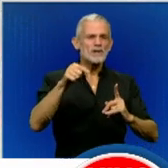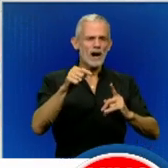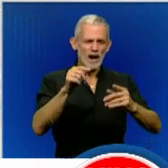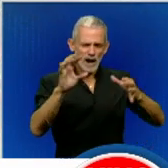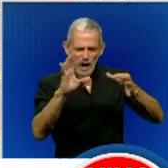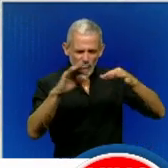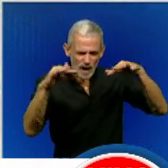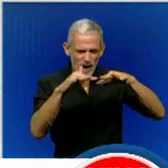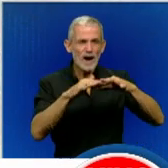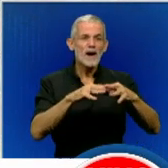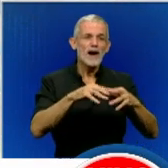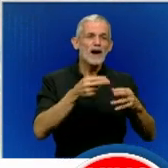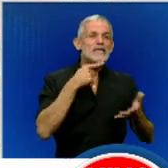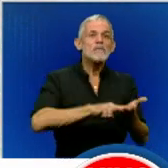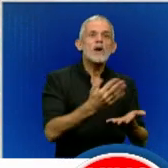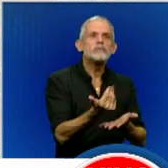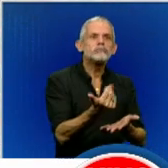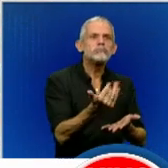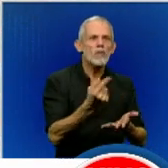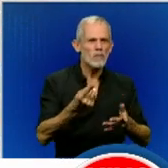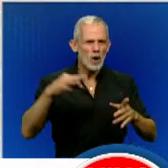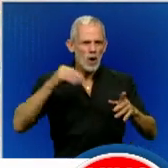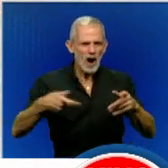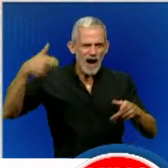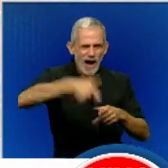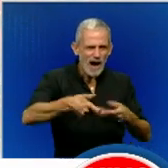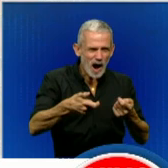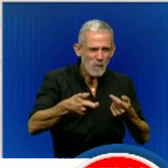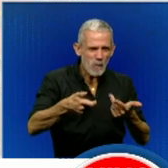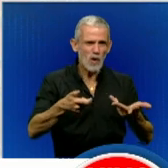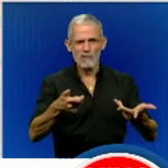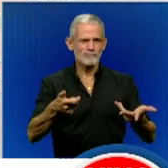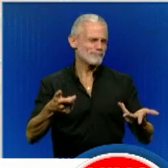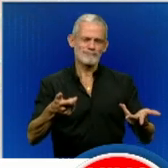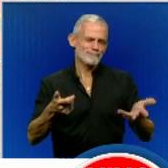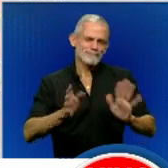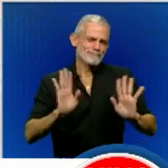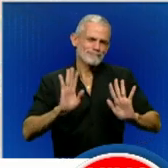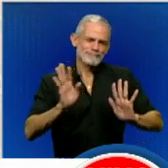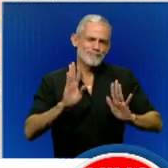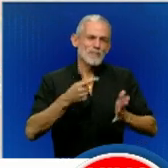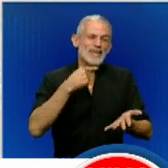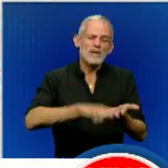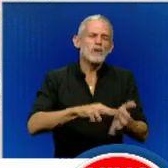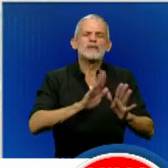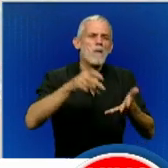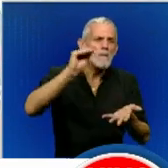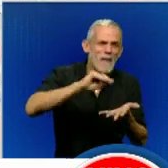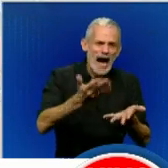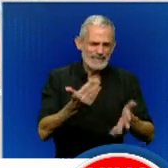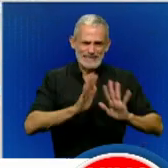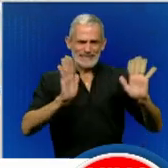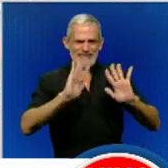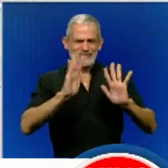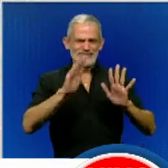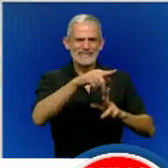de alta presión tributaria con bajísimo nivel no admite mayor impuestos a los